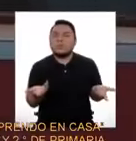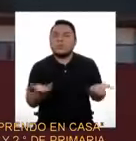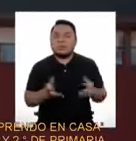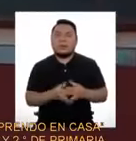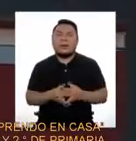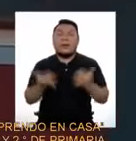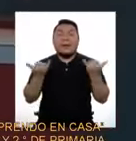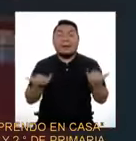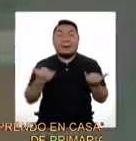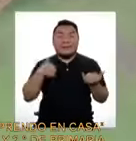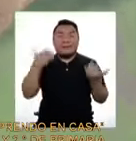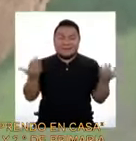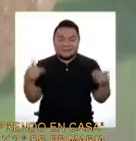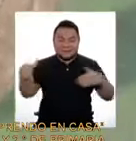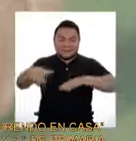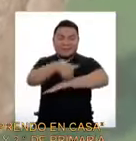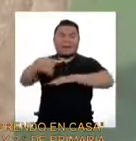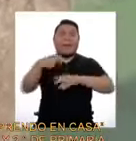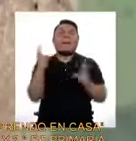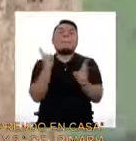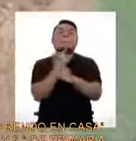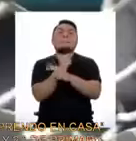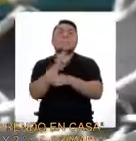Ahora me encuentro en la calle Venezuela.